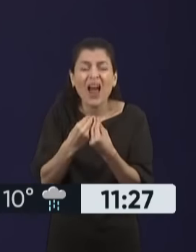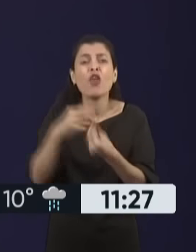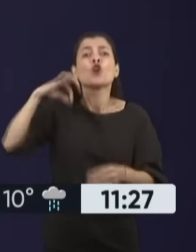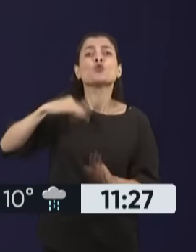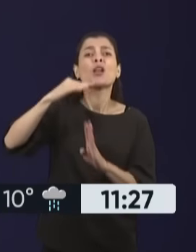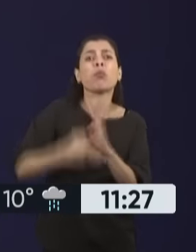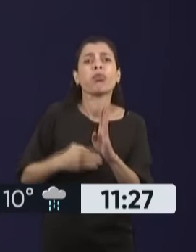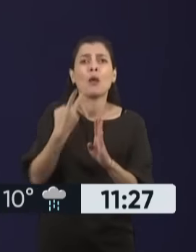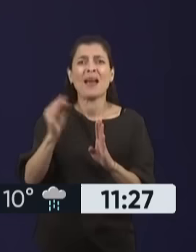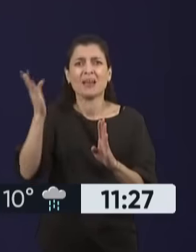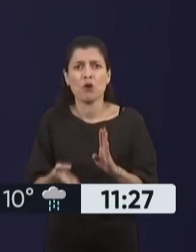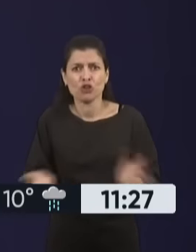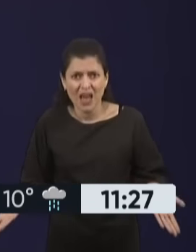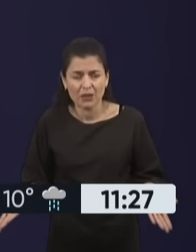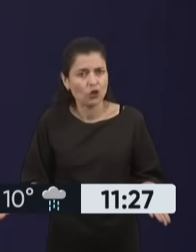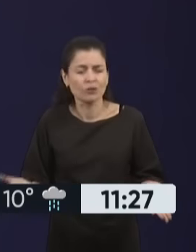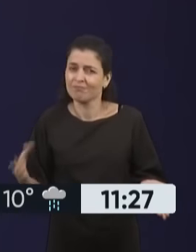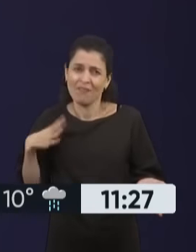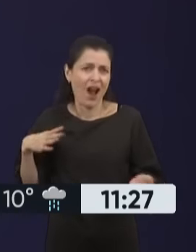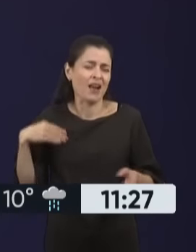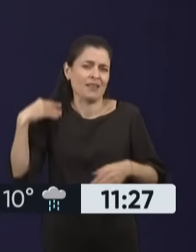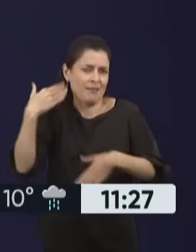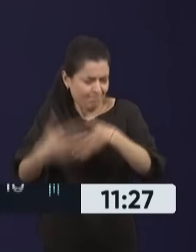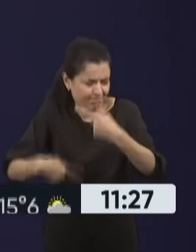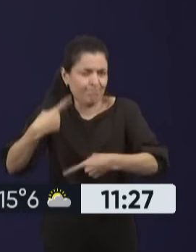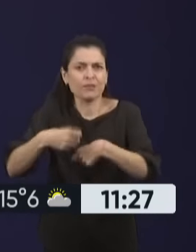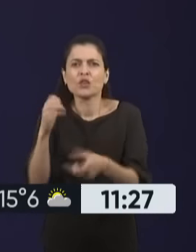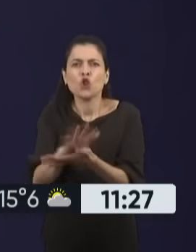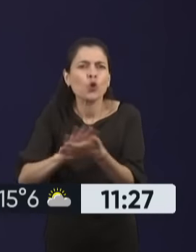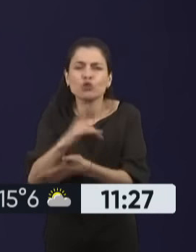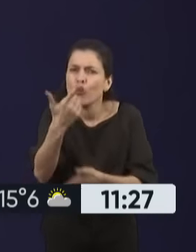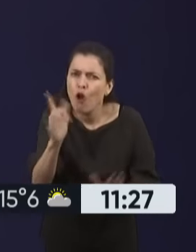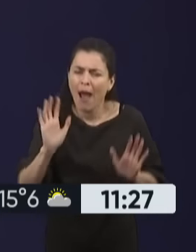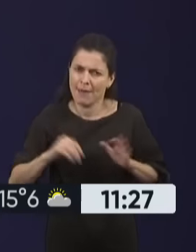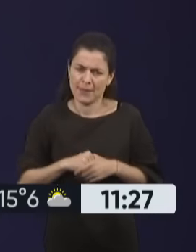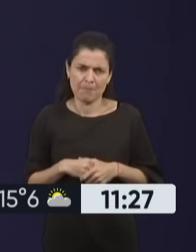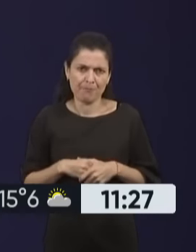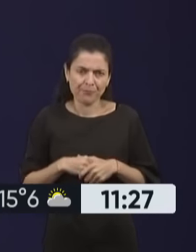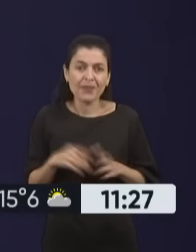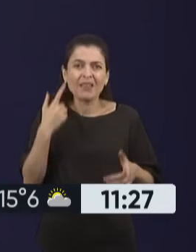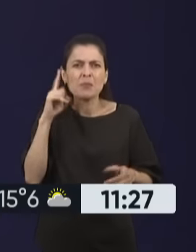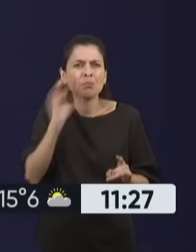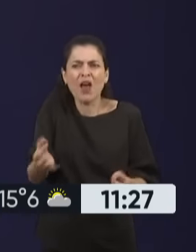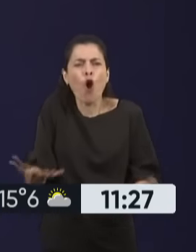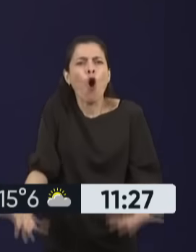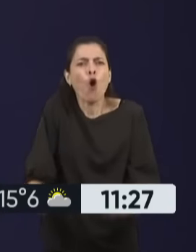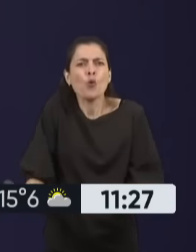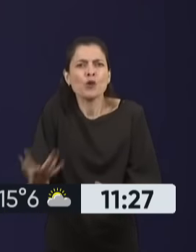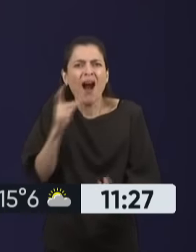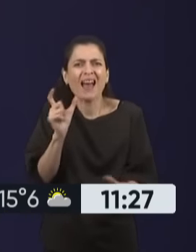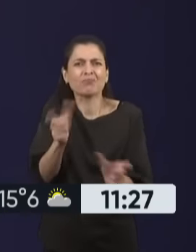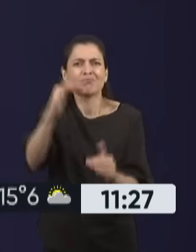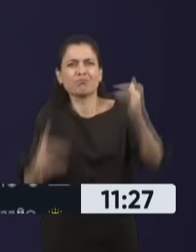entonces claramente que hay mucho por hacer digamos pero no no es algo que no es tan obvio que